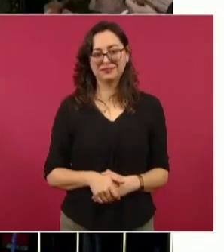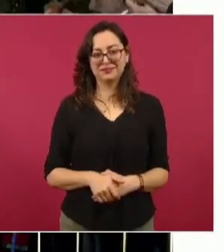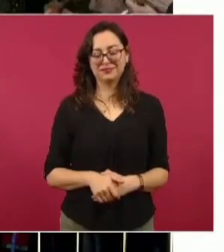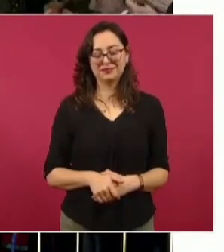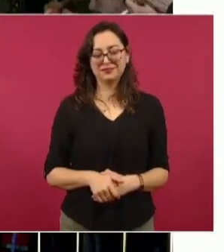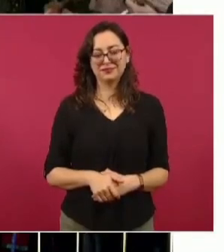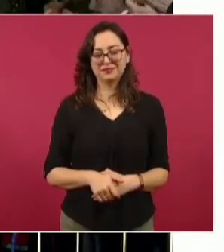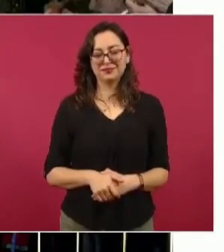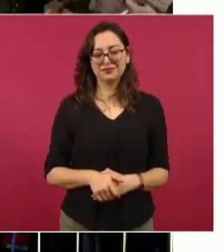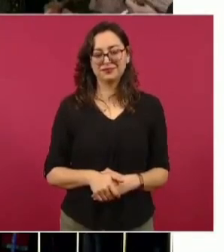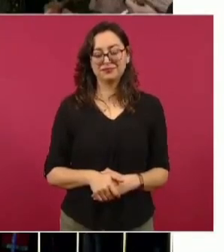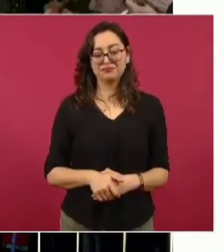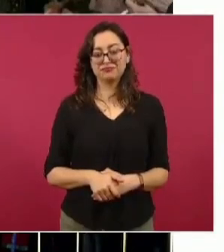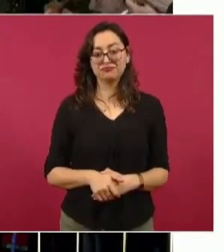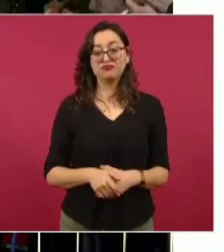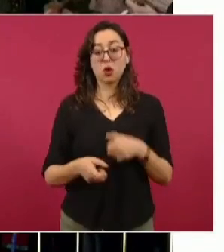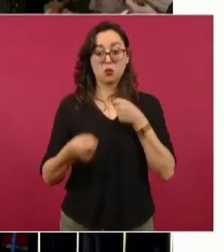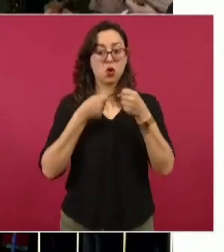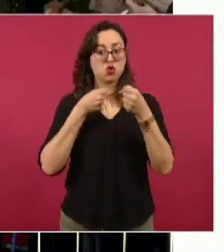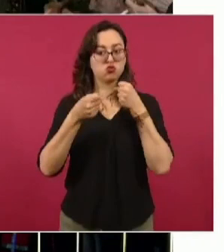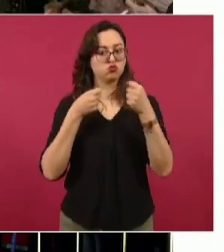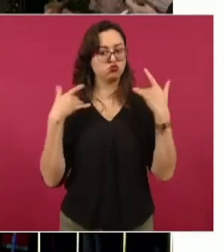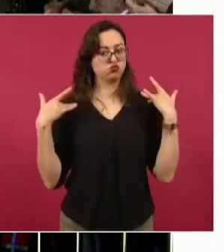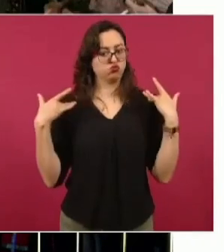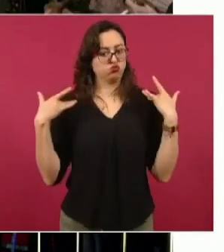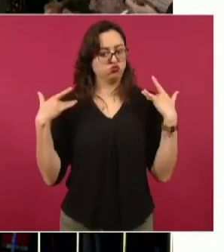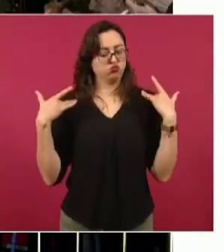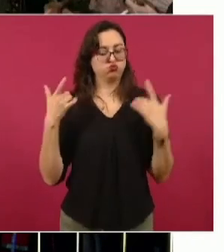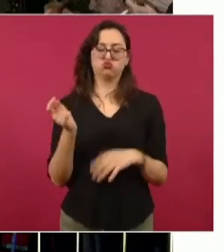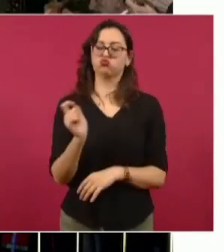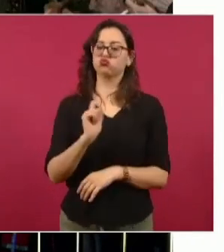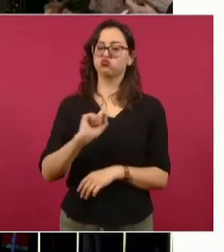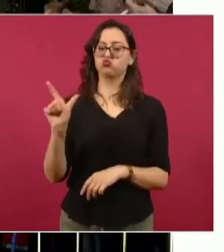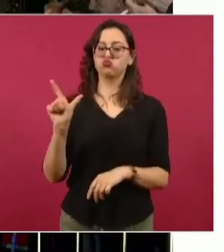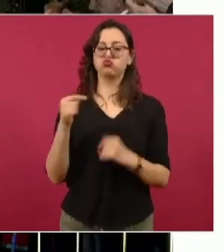objetivo profesional